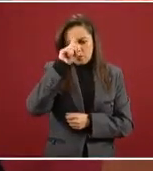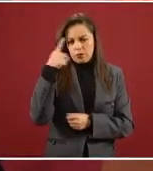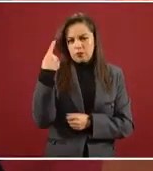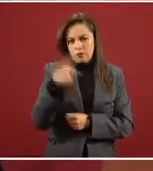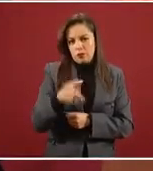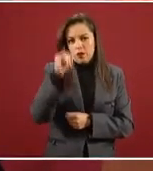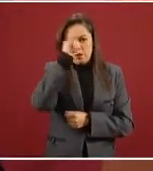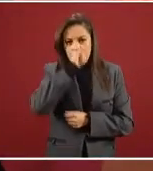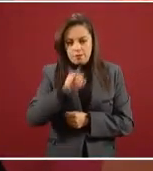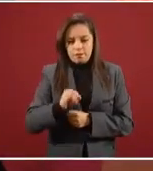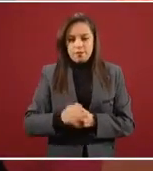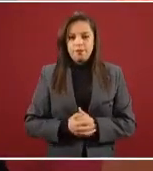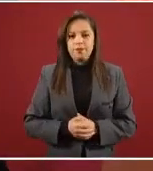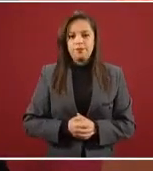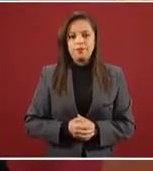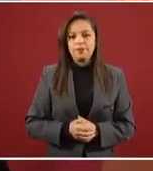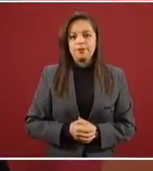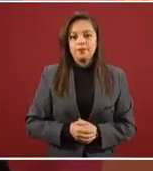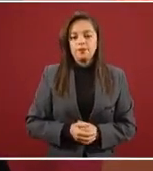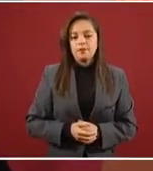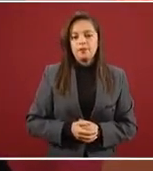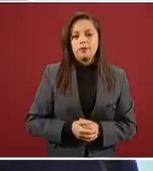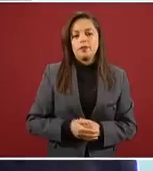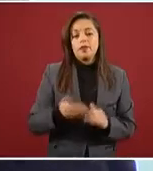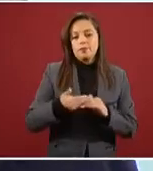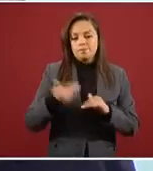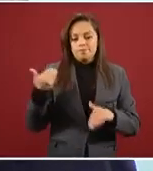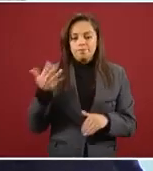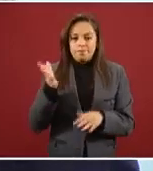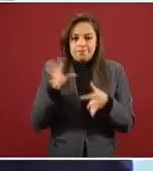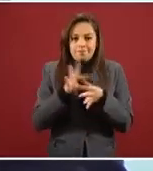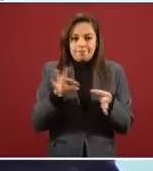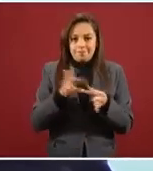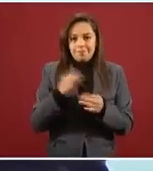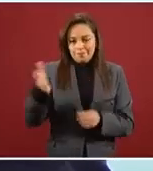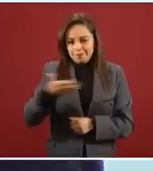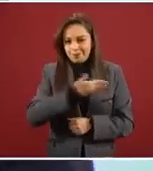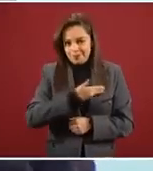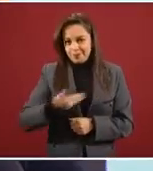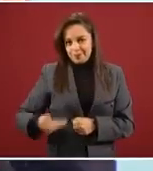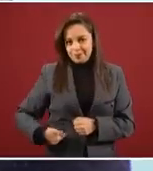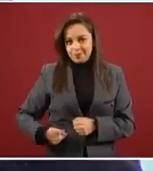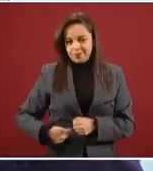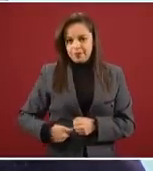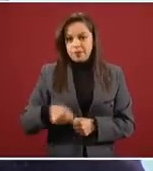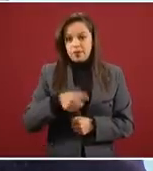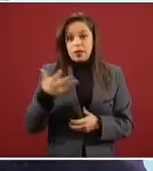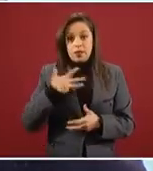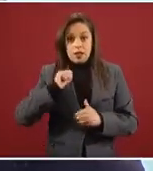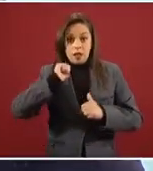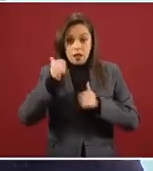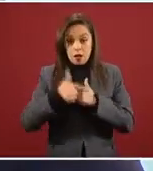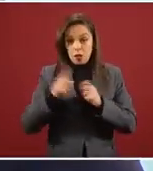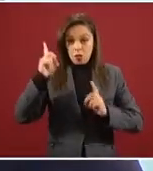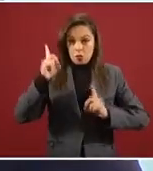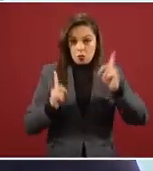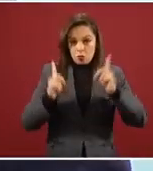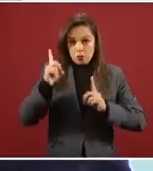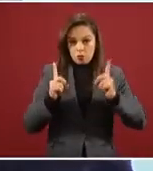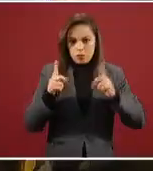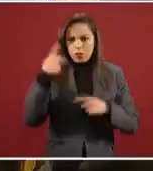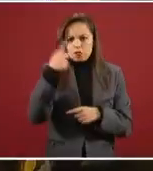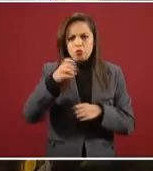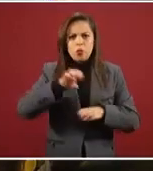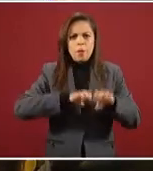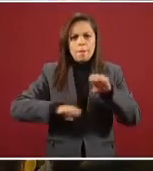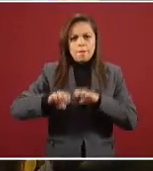decía el señor presidente, pues puedan estar con alguna duda de qué es lo que está pasando en su propia empresa y